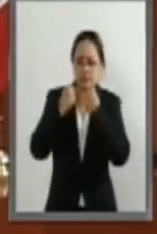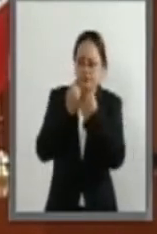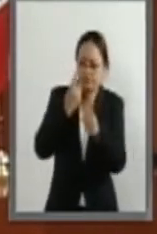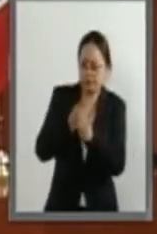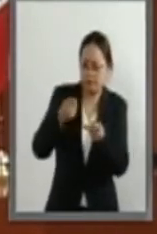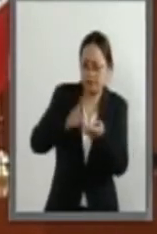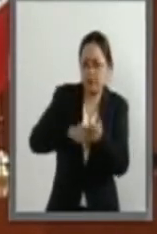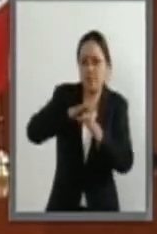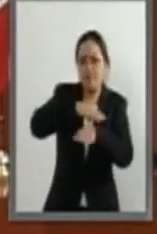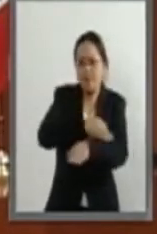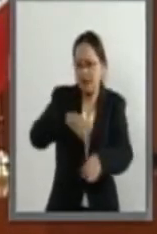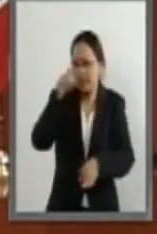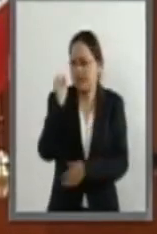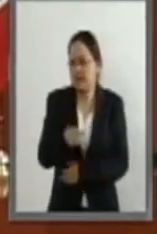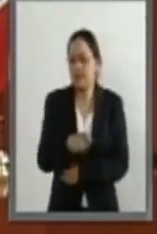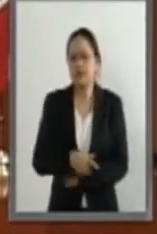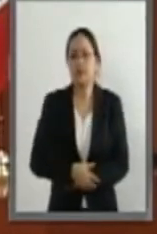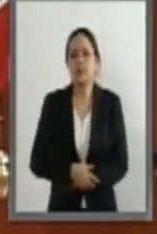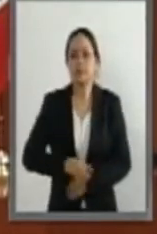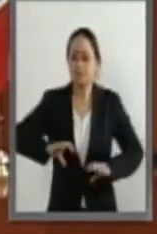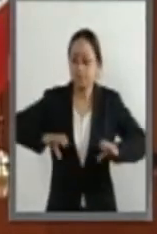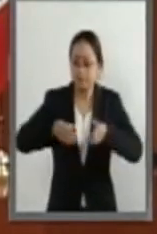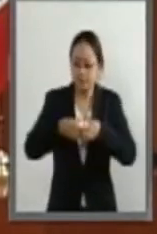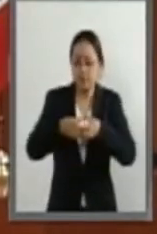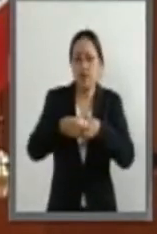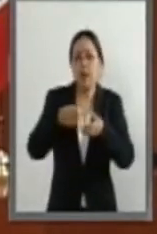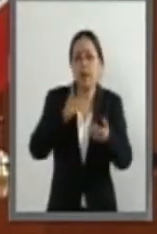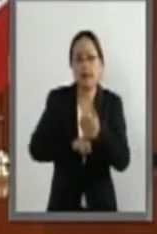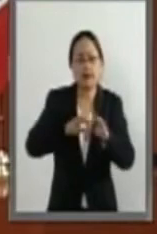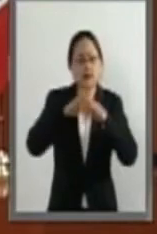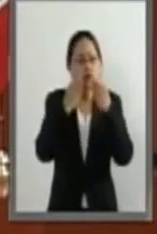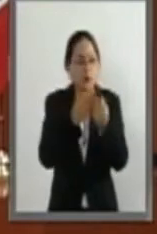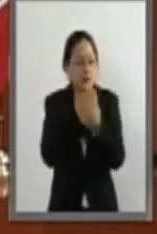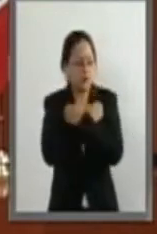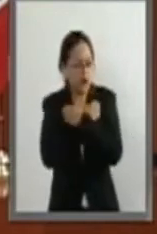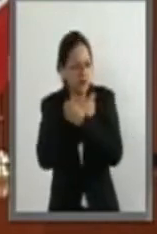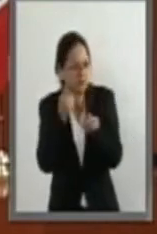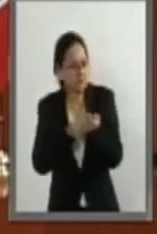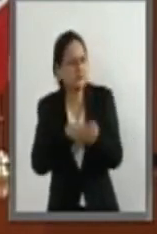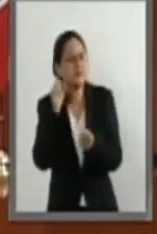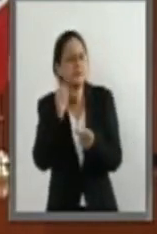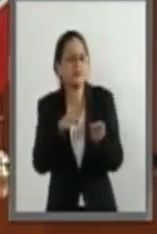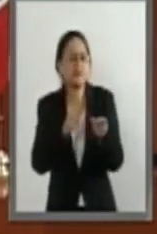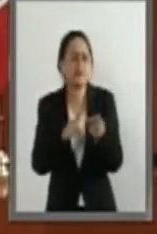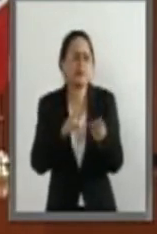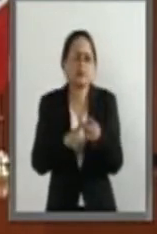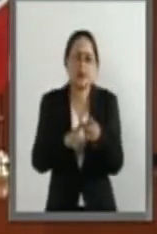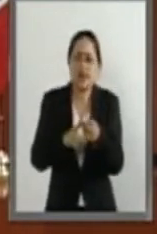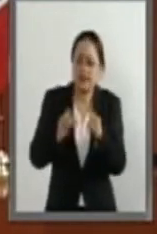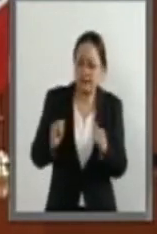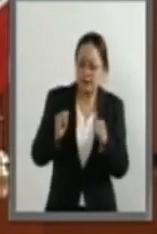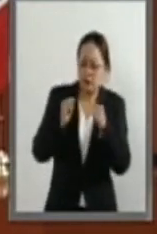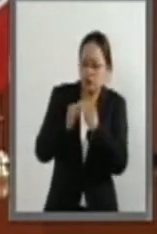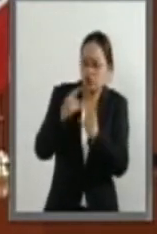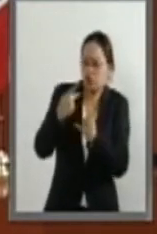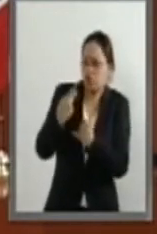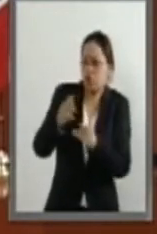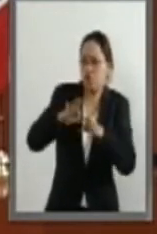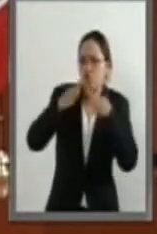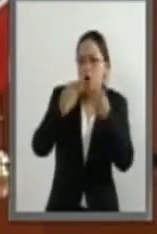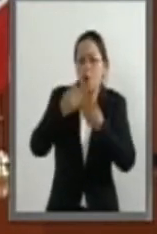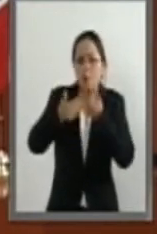las familias, en los círculos ocultos del sistema educativo, en las dinámicas de las instituciones y en la